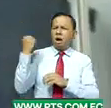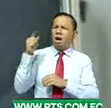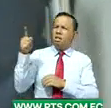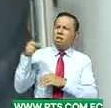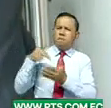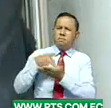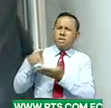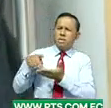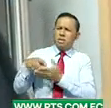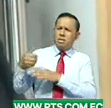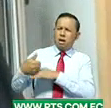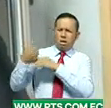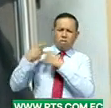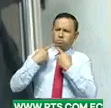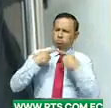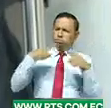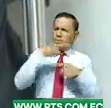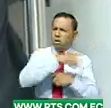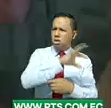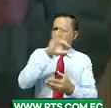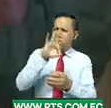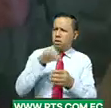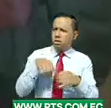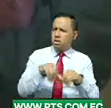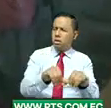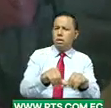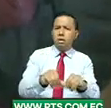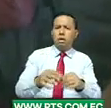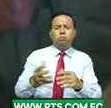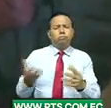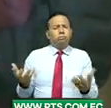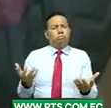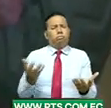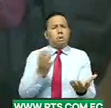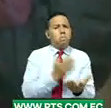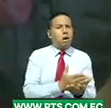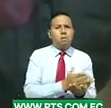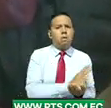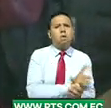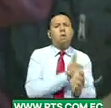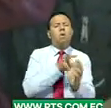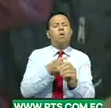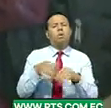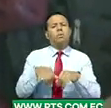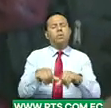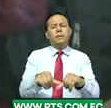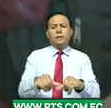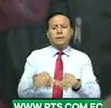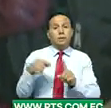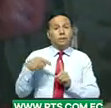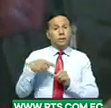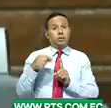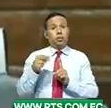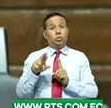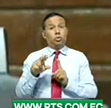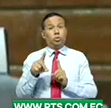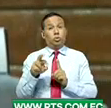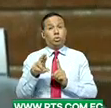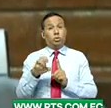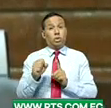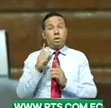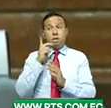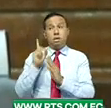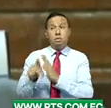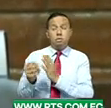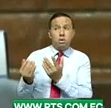de Pichincha a favor de Jorge Yunda, misma que dejó sin efecto su remoción de la Alcaldía de Quito. Con este recurso, Guarderas espera que la